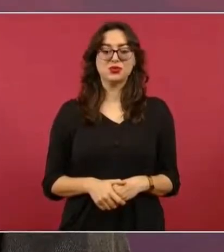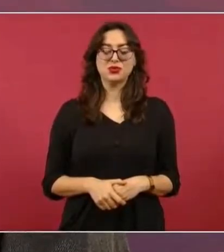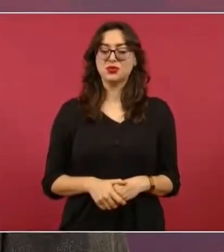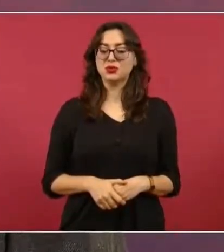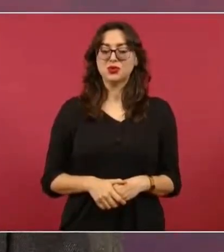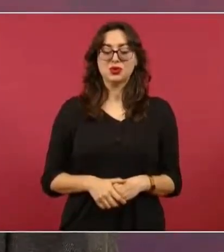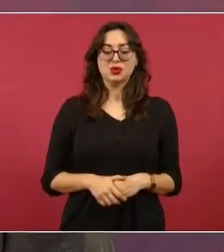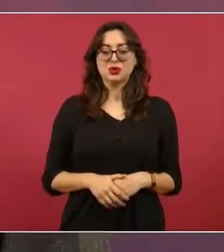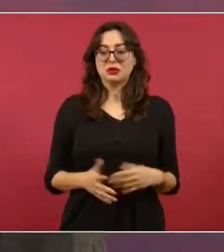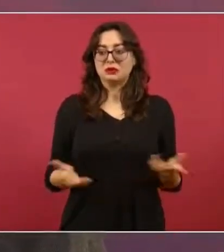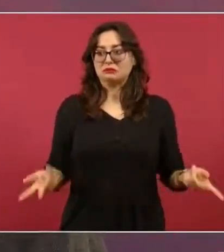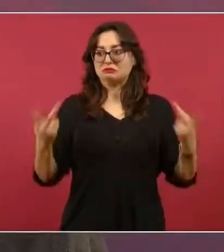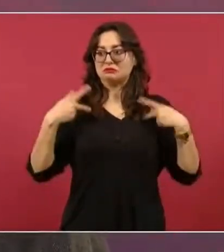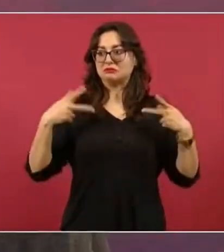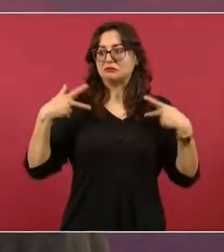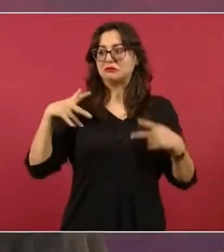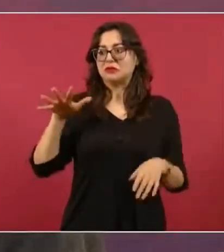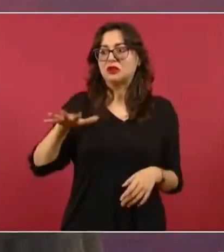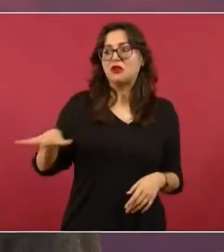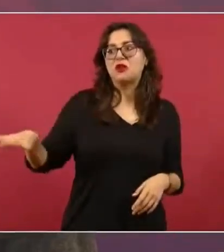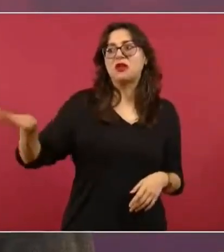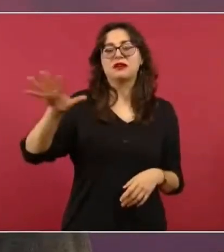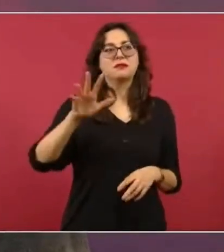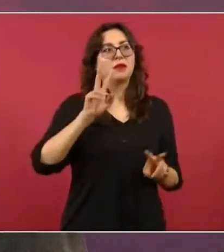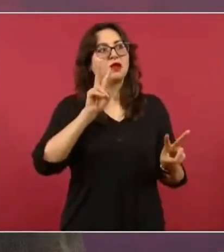eran ejemplo a seguir.